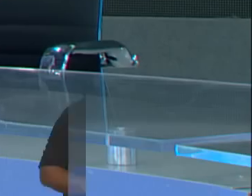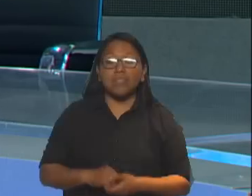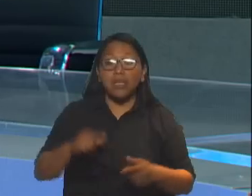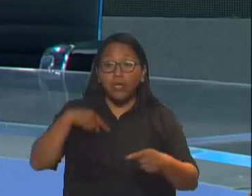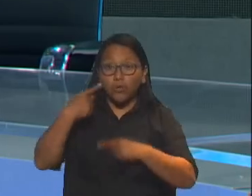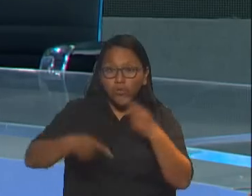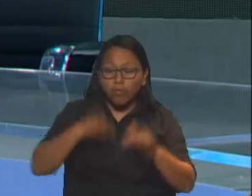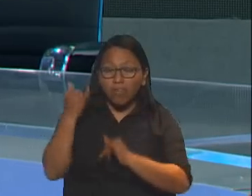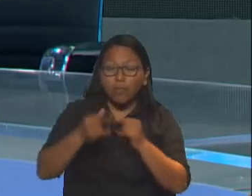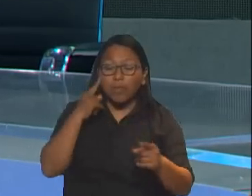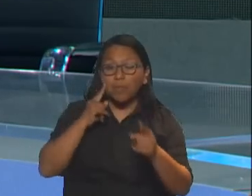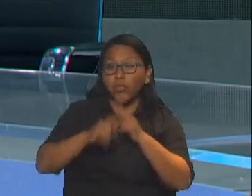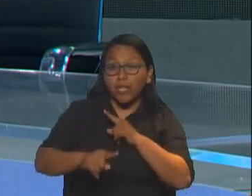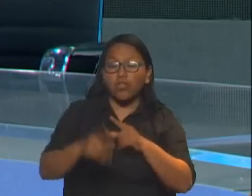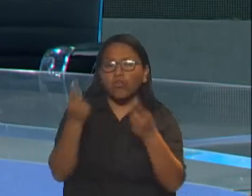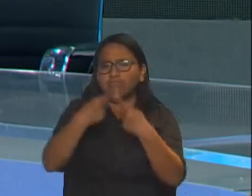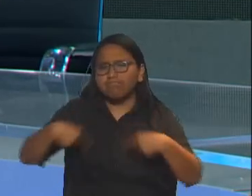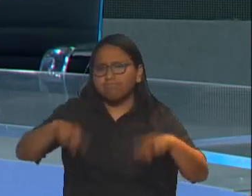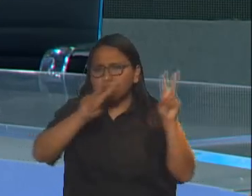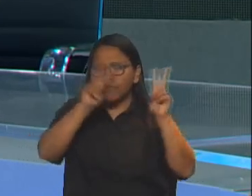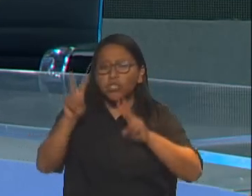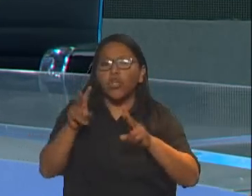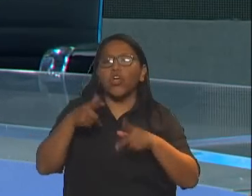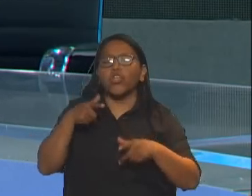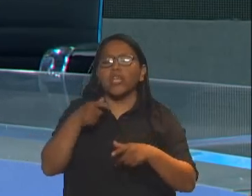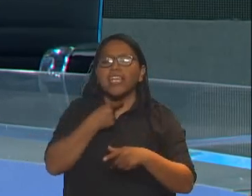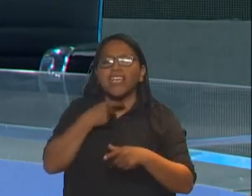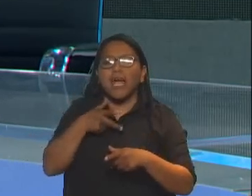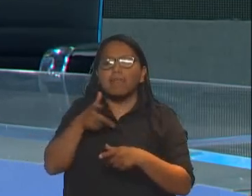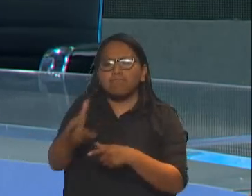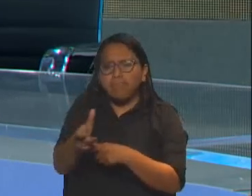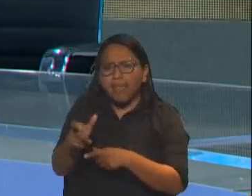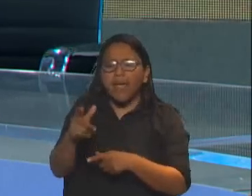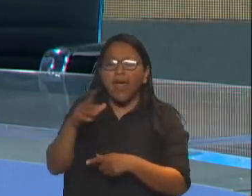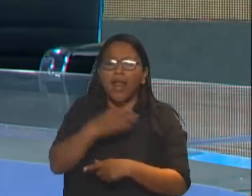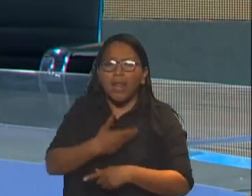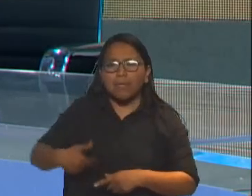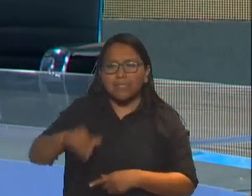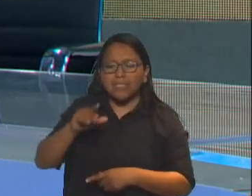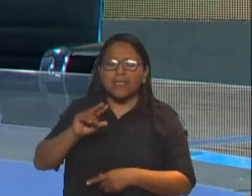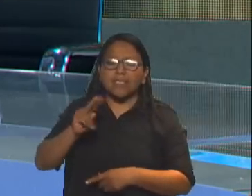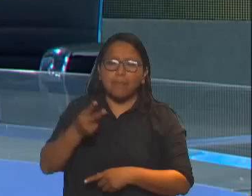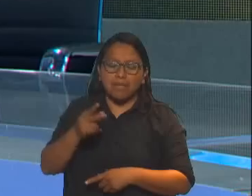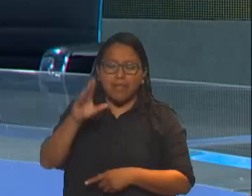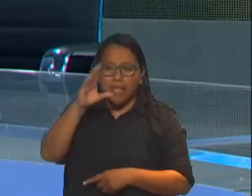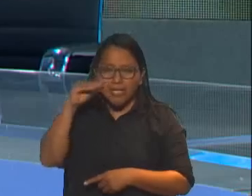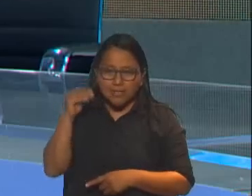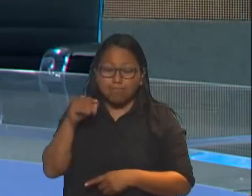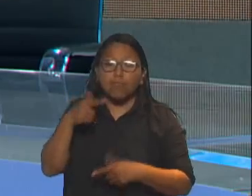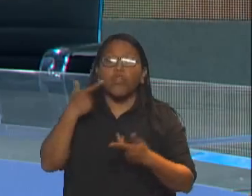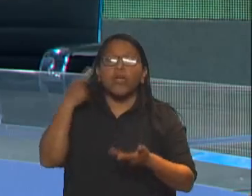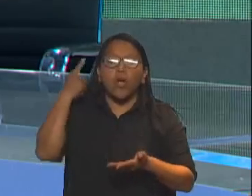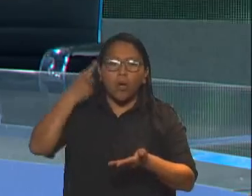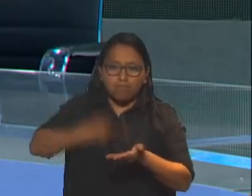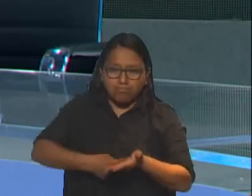hemos informando en vivo con todo lo que tiene que ver con el intento de magnicidio a la vicepresidenta cristina fernández de kirchner en donde reiteramos se ha decretado